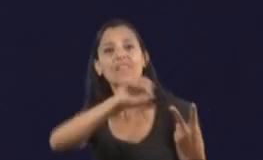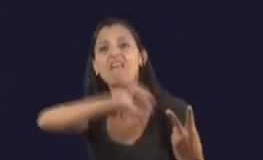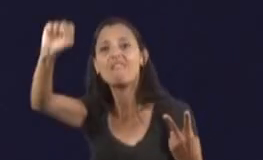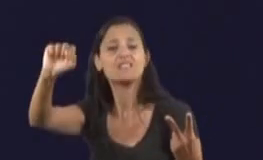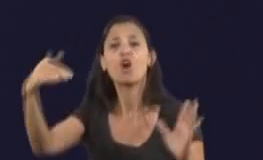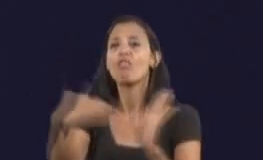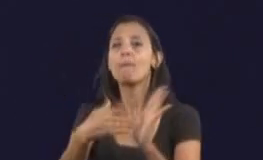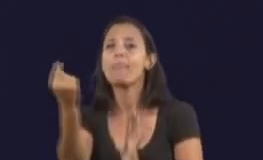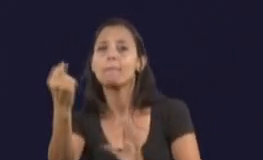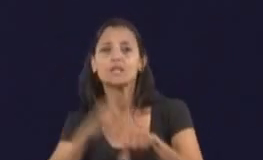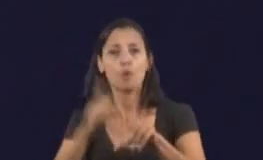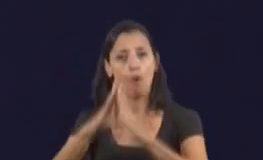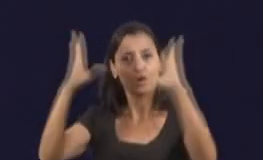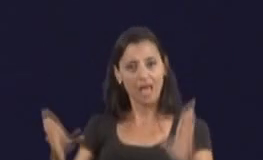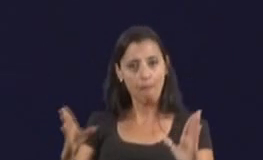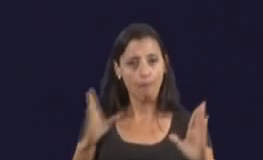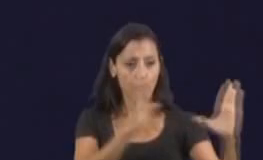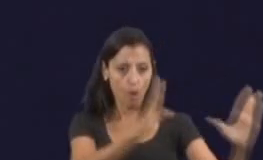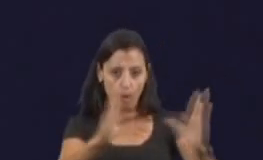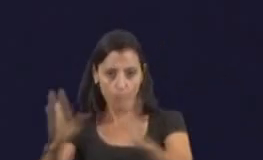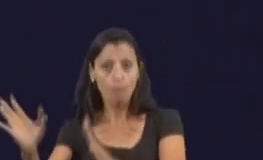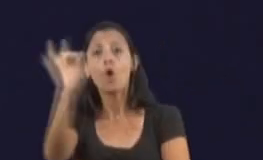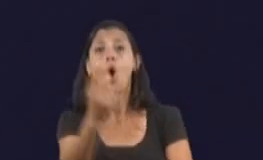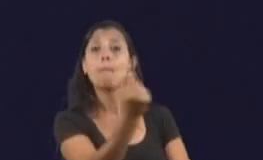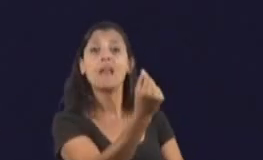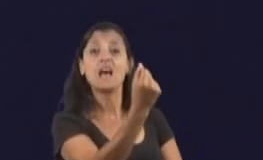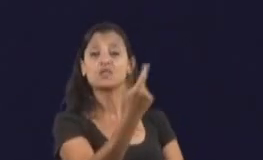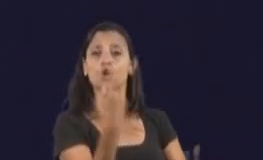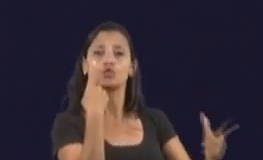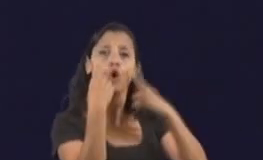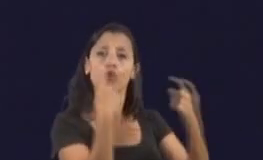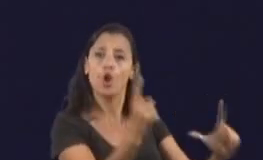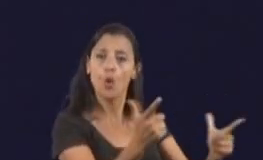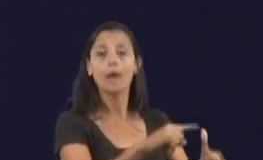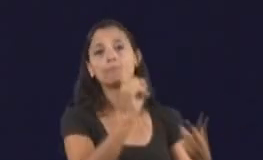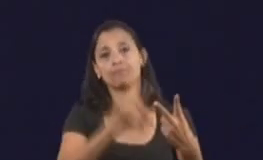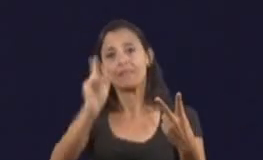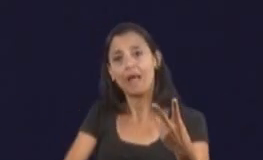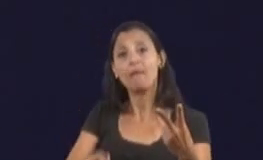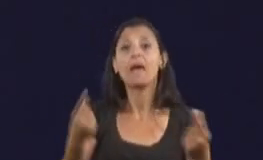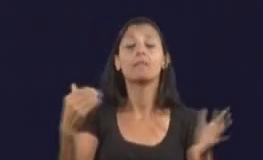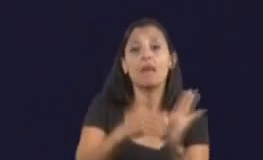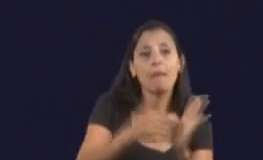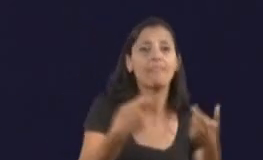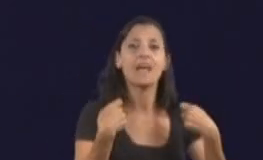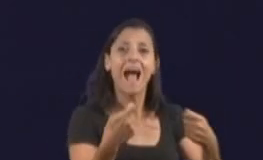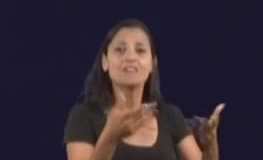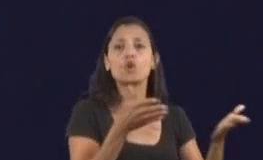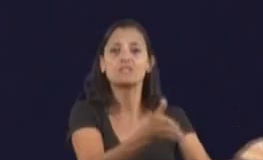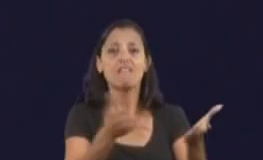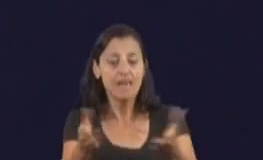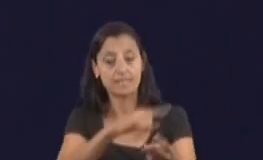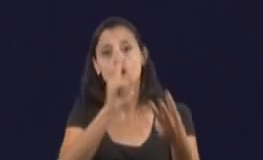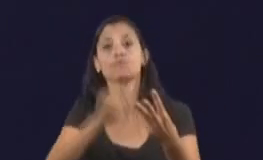precios estacionales ni de precios regulados. Por otro lado, también divide la de bienes y servicios y además tenés